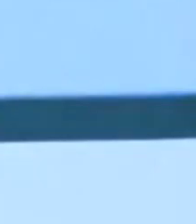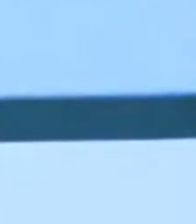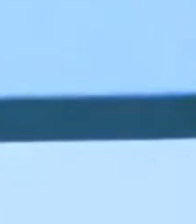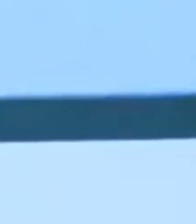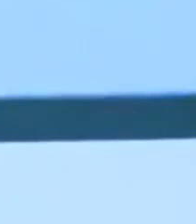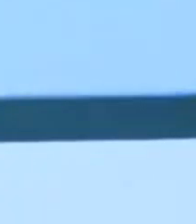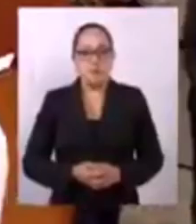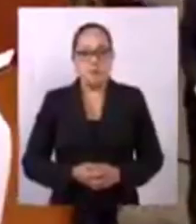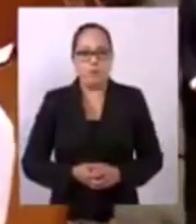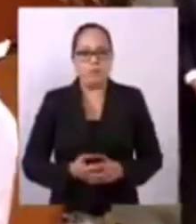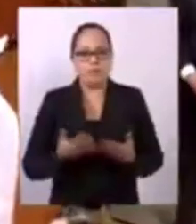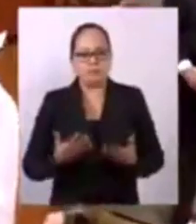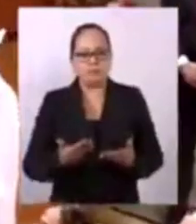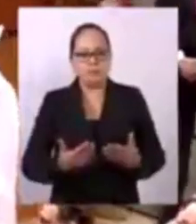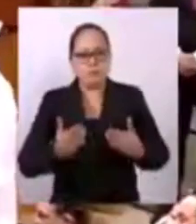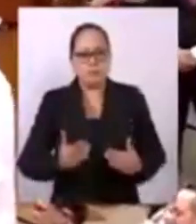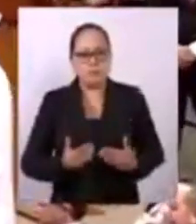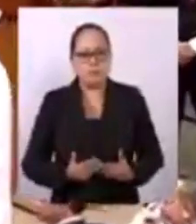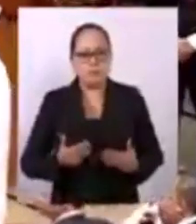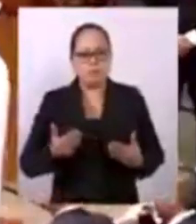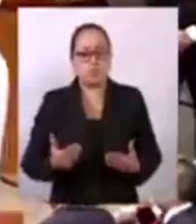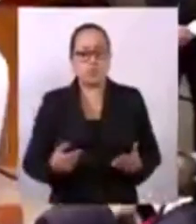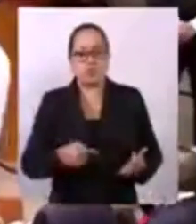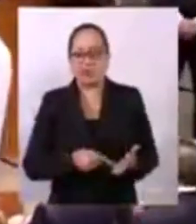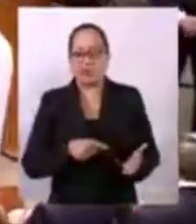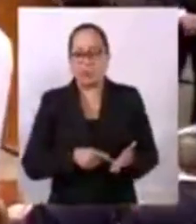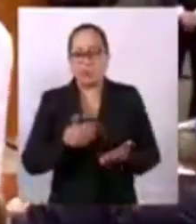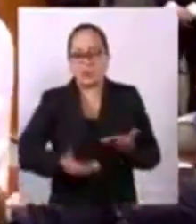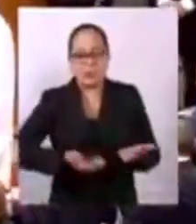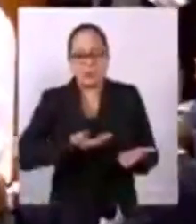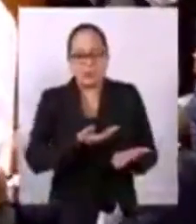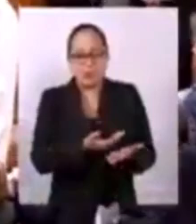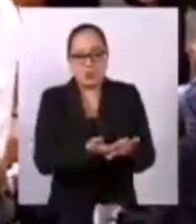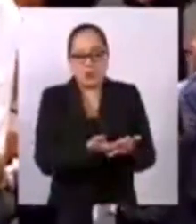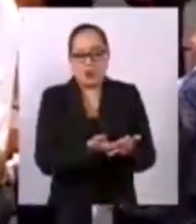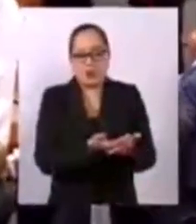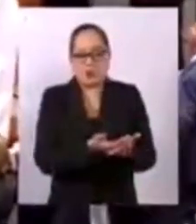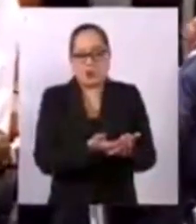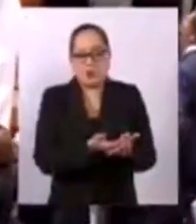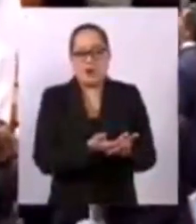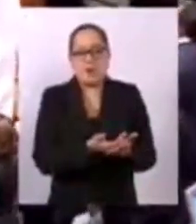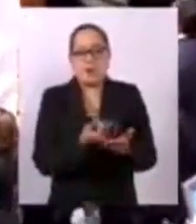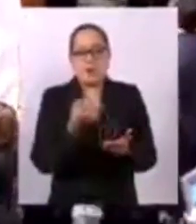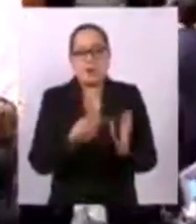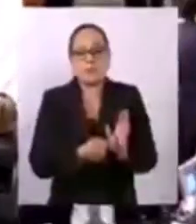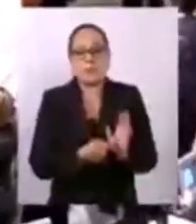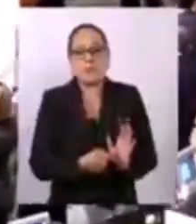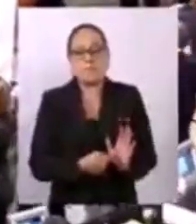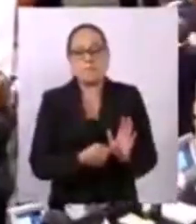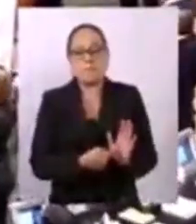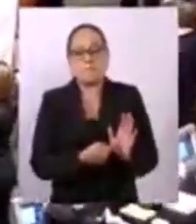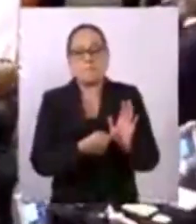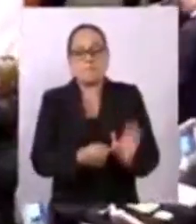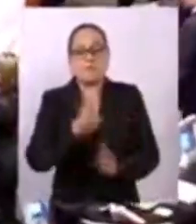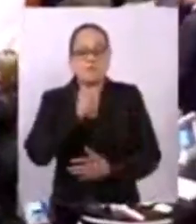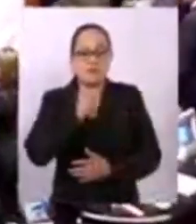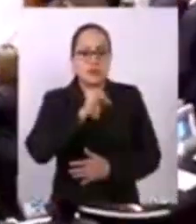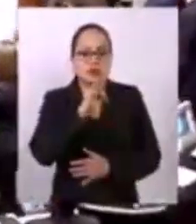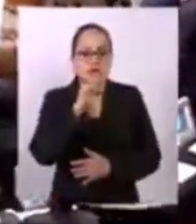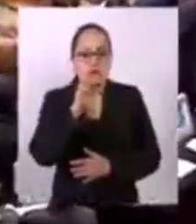68 y 2 abstenciones. En consecuencia, queda desechada la moción que presentó el senador